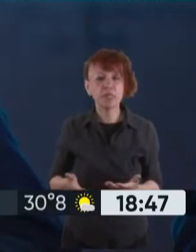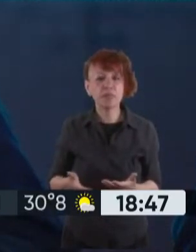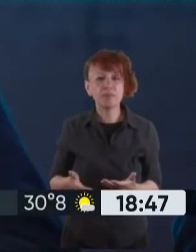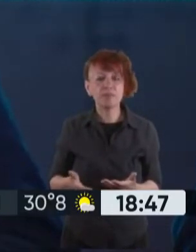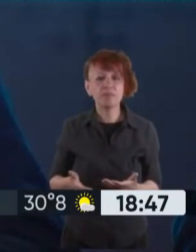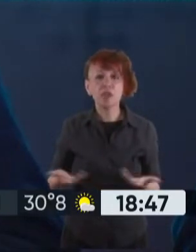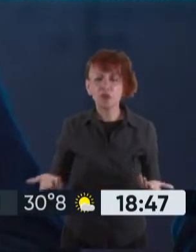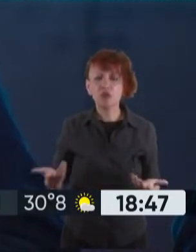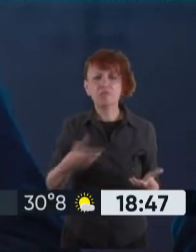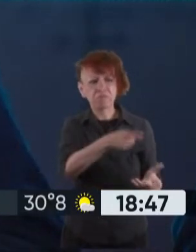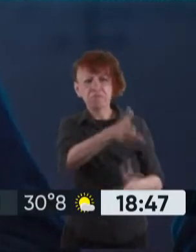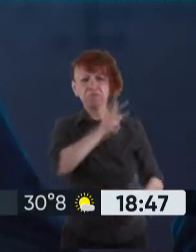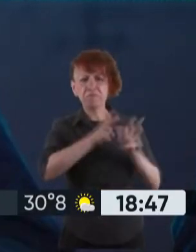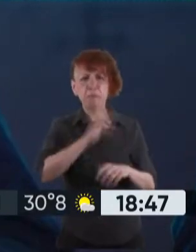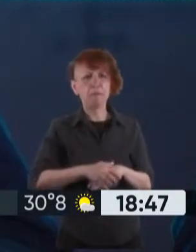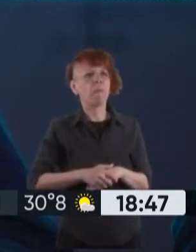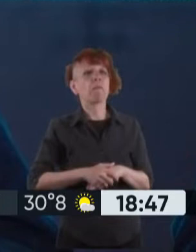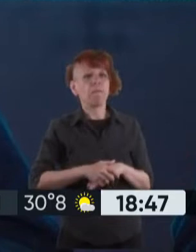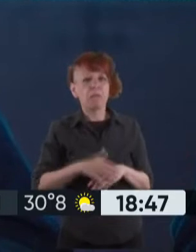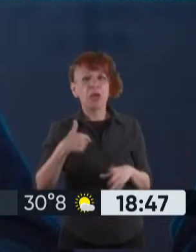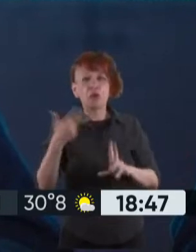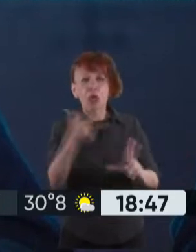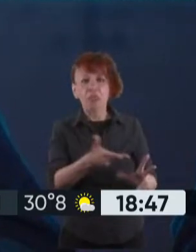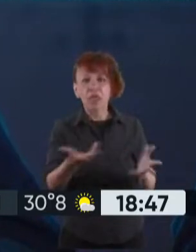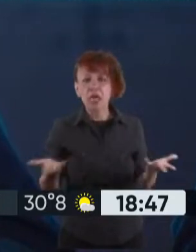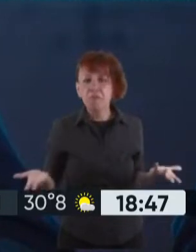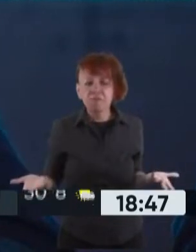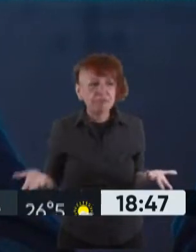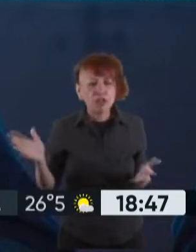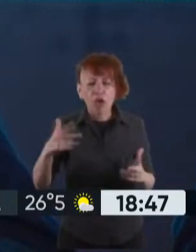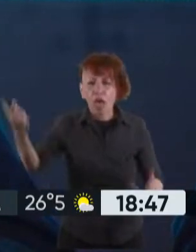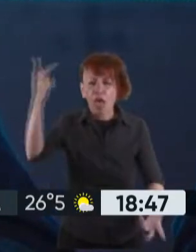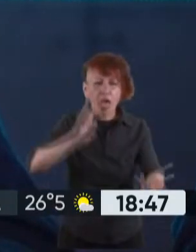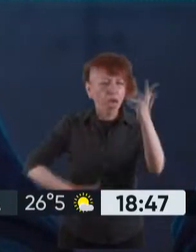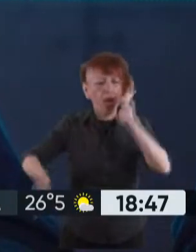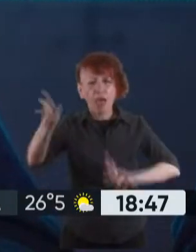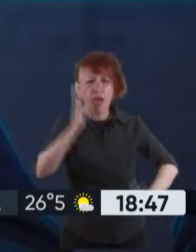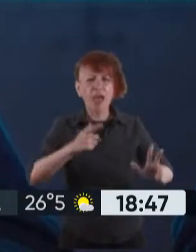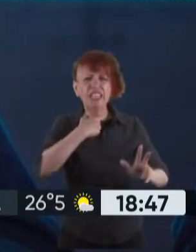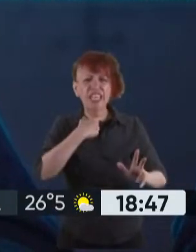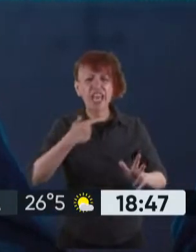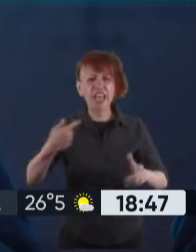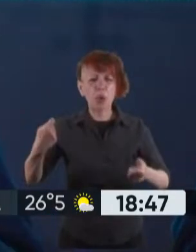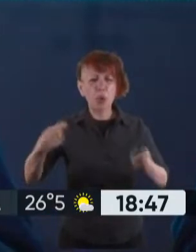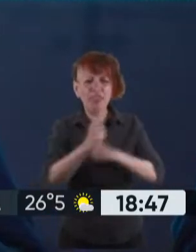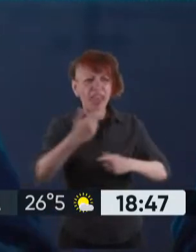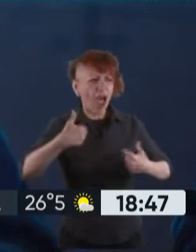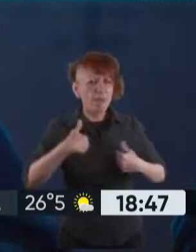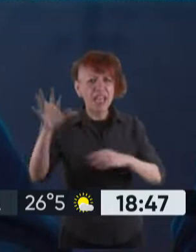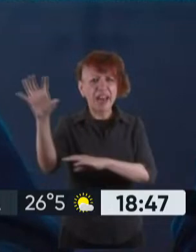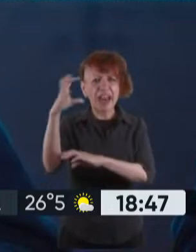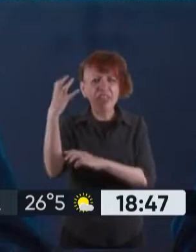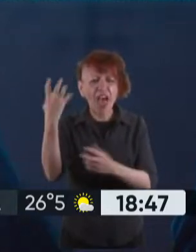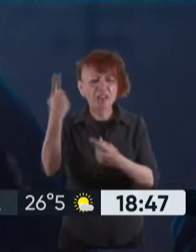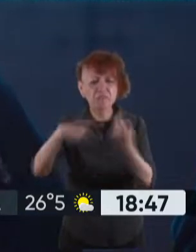Y le dije a Cacho Tegui, dije, yo la verdad es que no sé, todos me vuelven loco, todos me quieren vender radares.